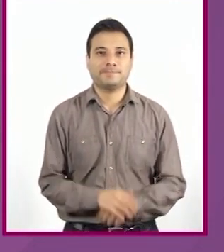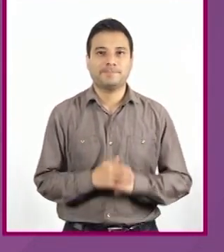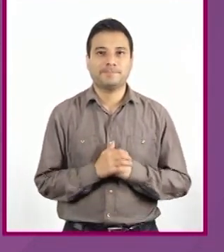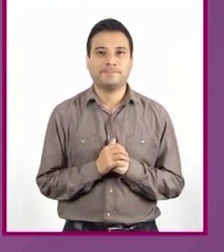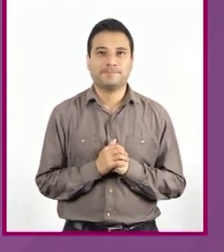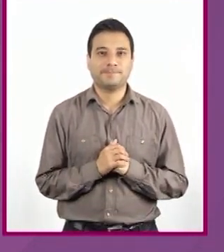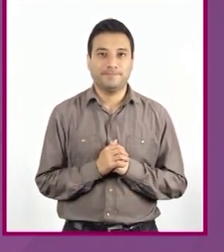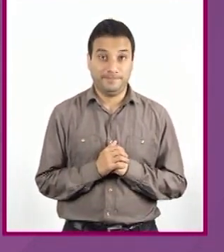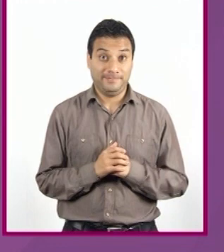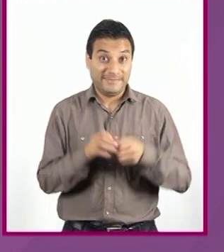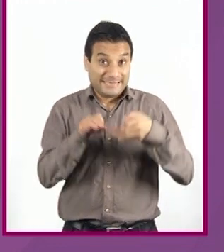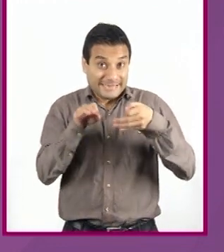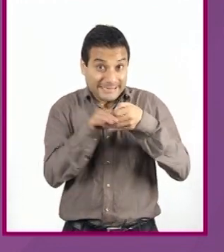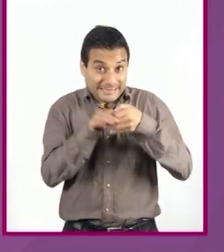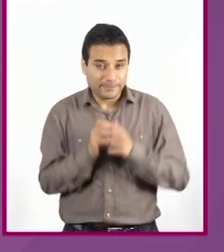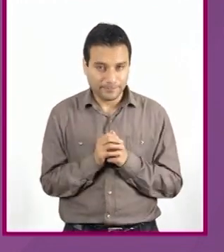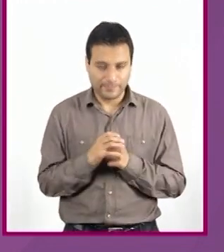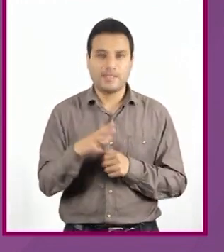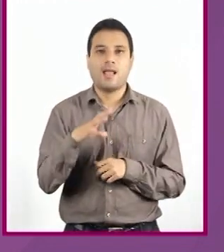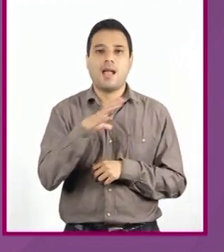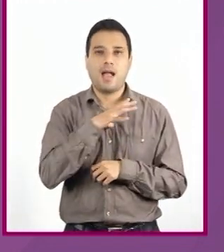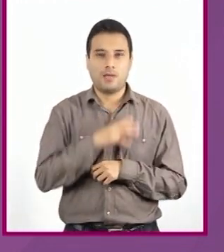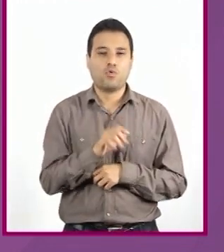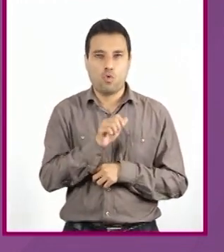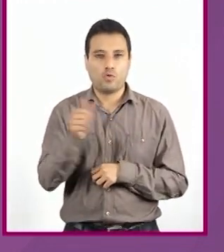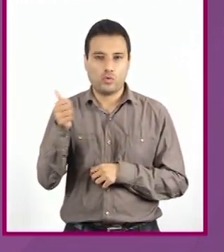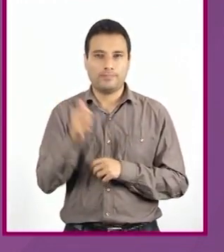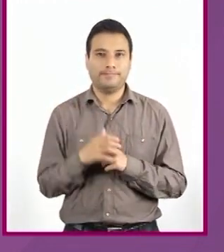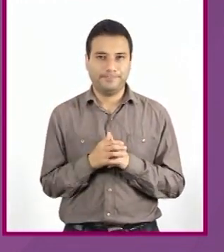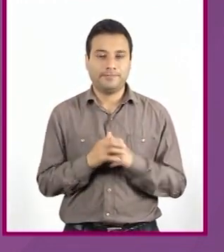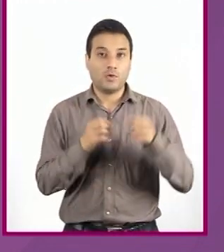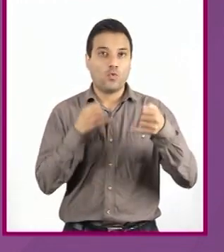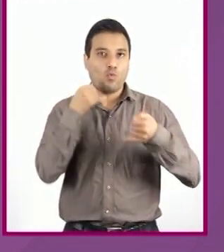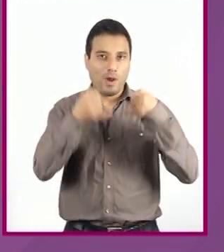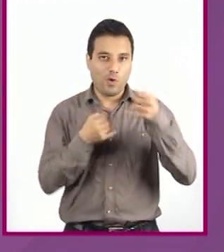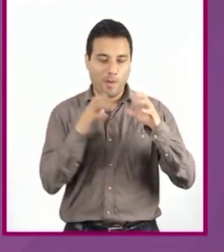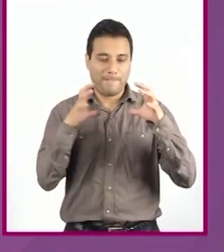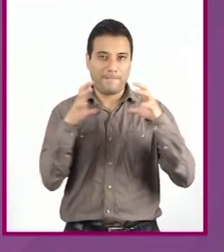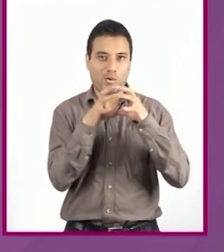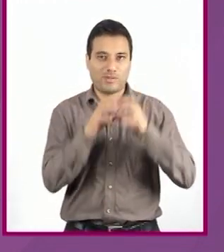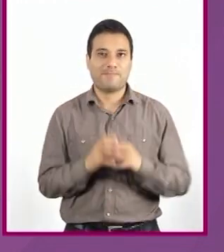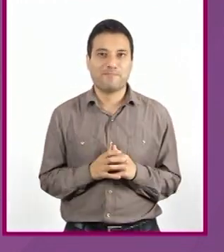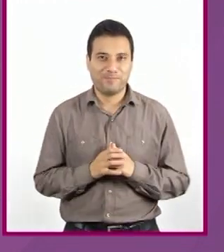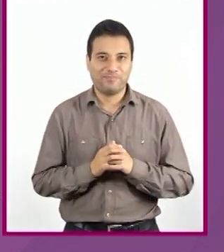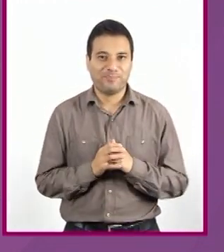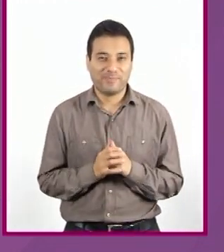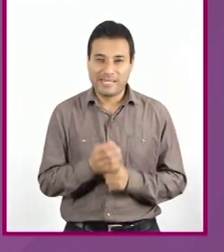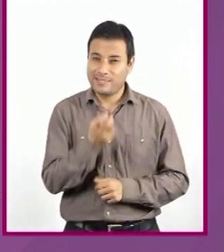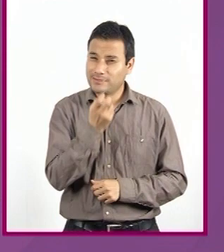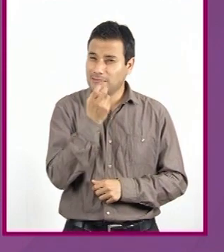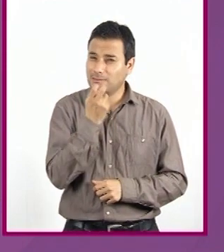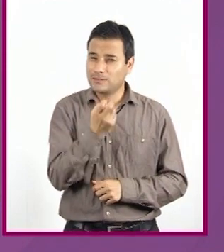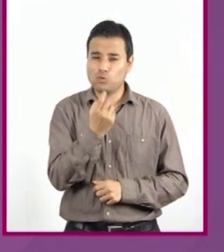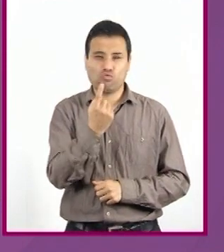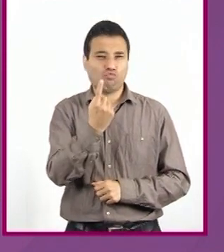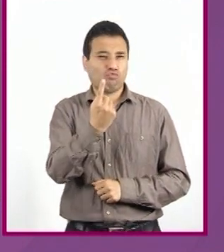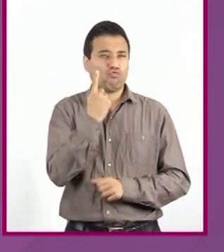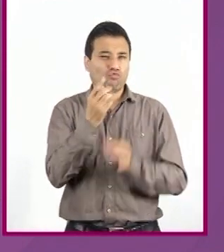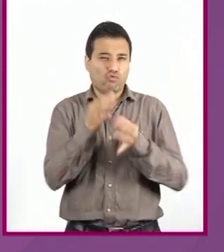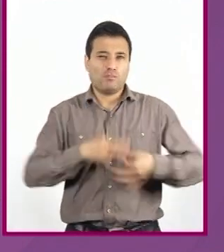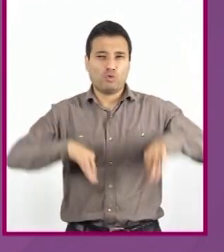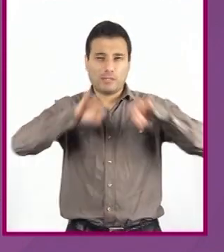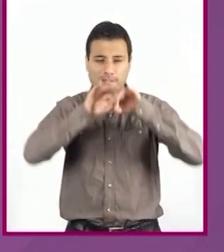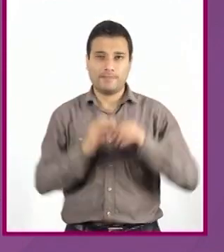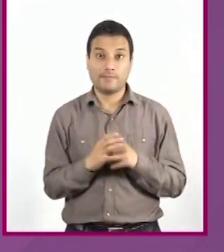Junto a esta pirámide, sobresalen otras construcciones como el Juego de Pelota Sur, el más importante de los 17 hasta